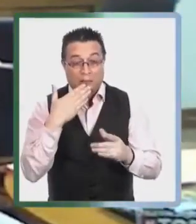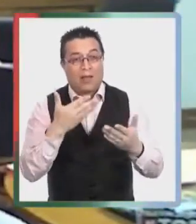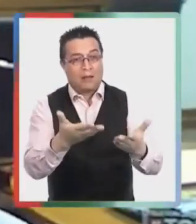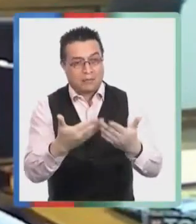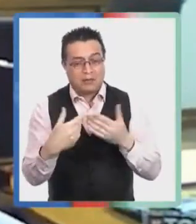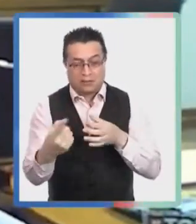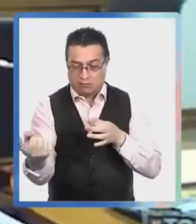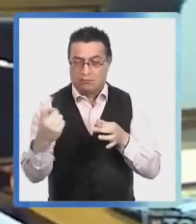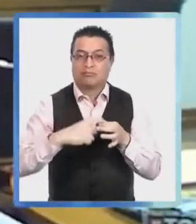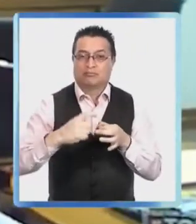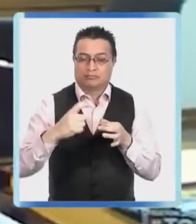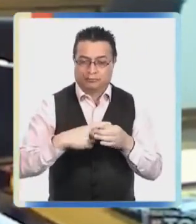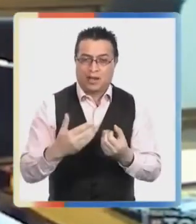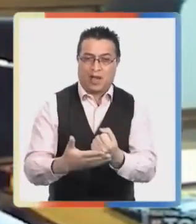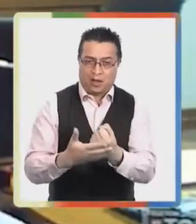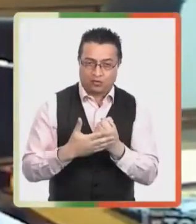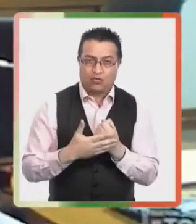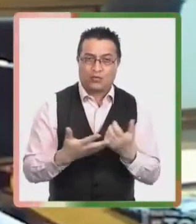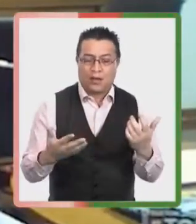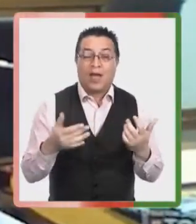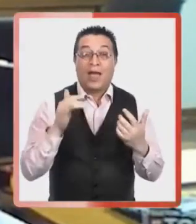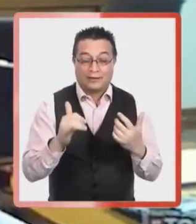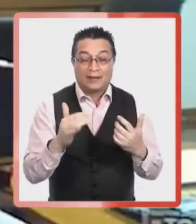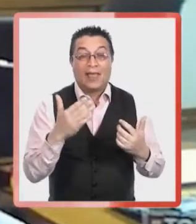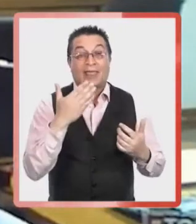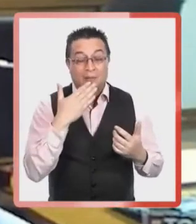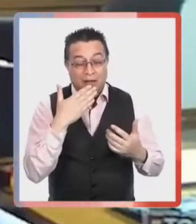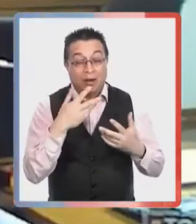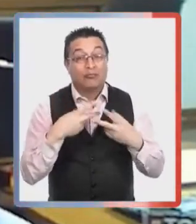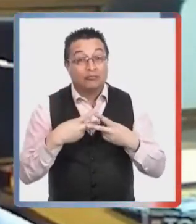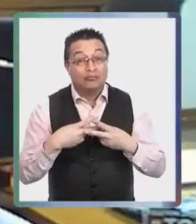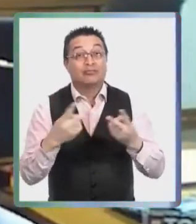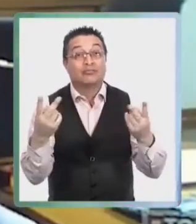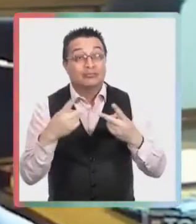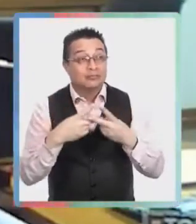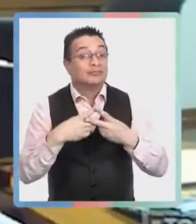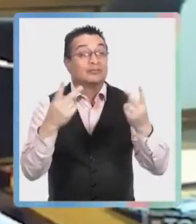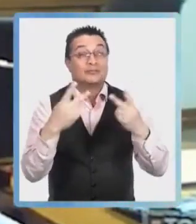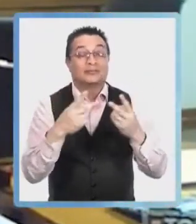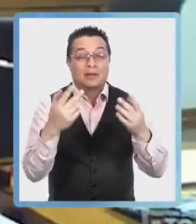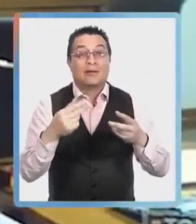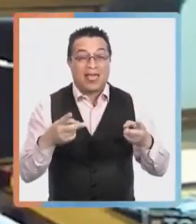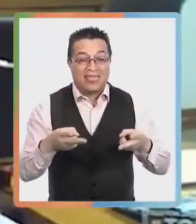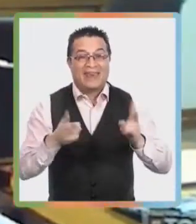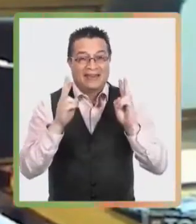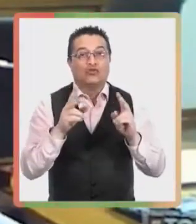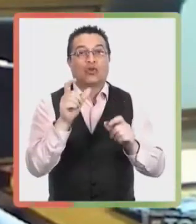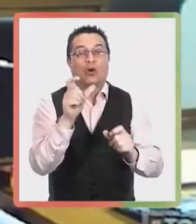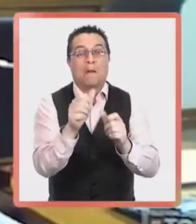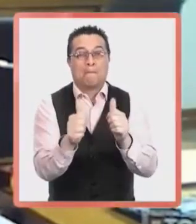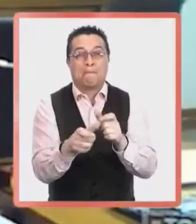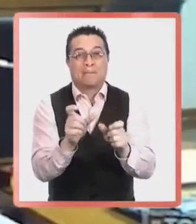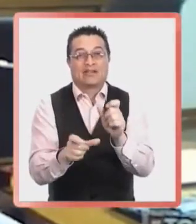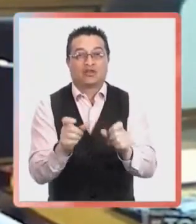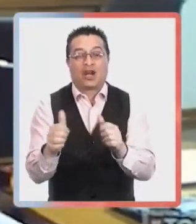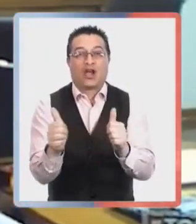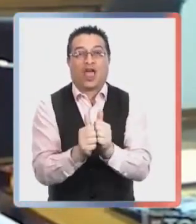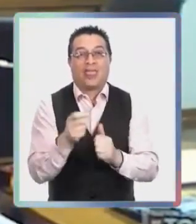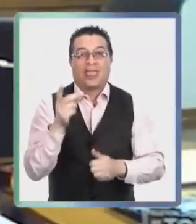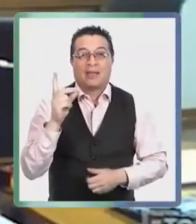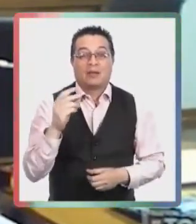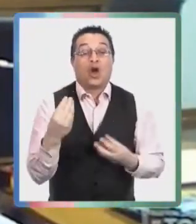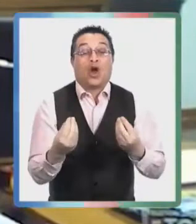invitarlos a sumarse a esta causa y tercero también para visibilizar lo que hablábamos ante los derechos de las personas con